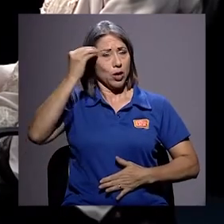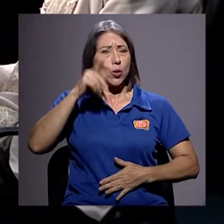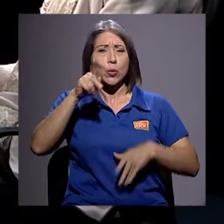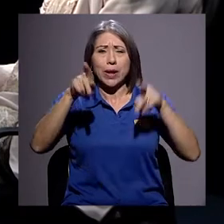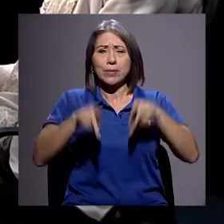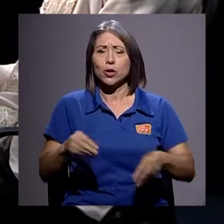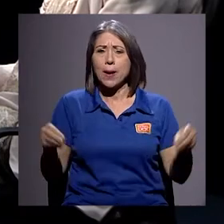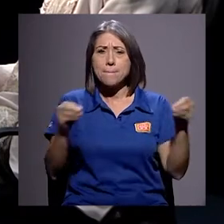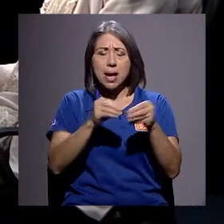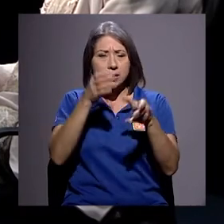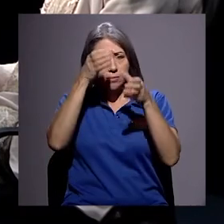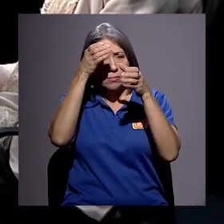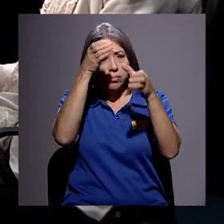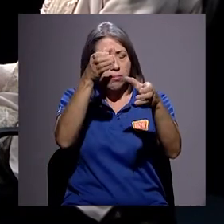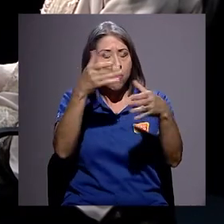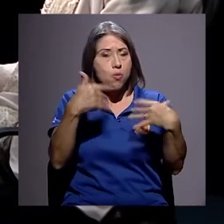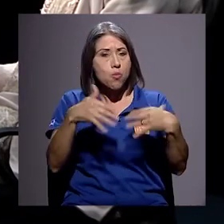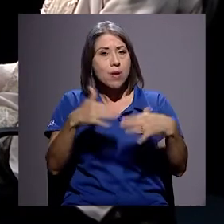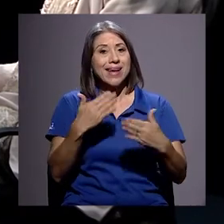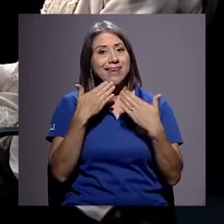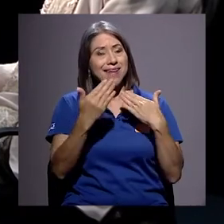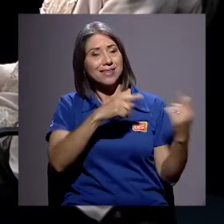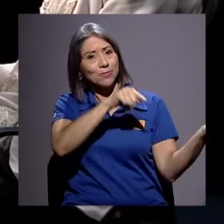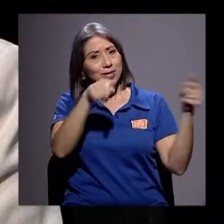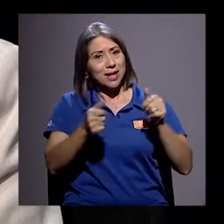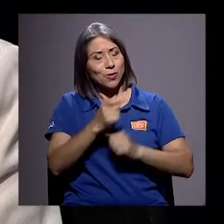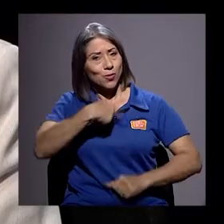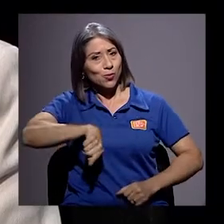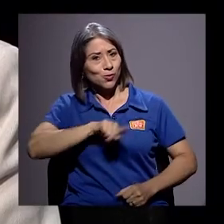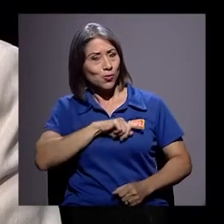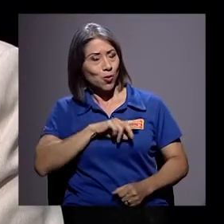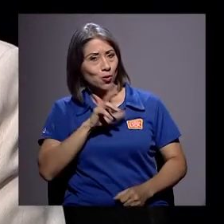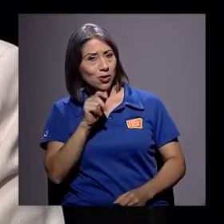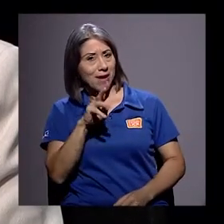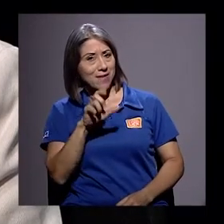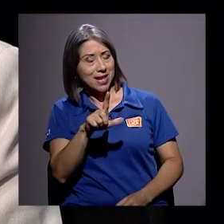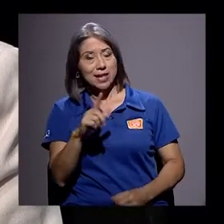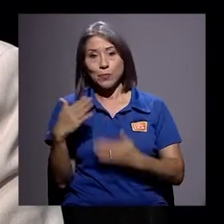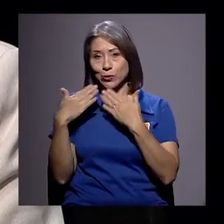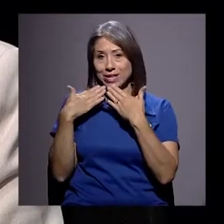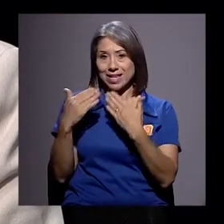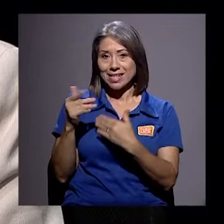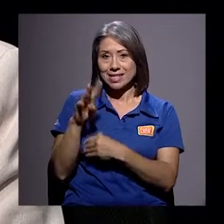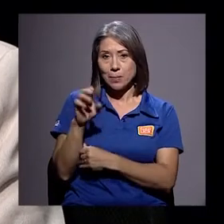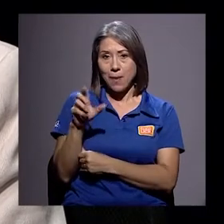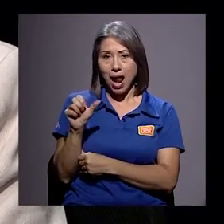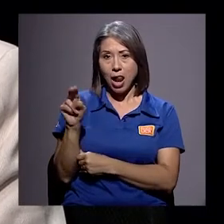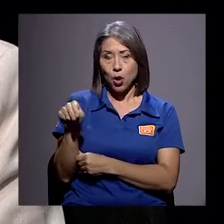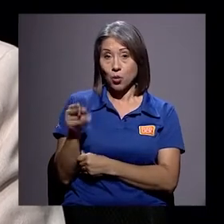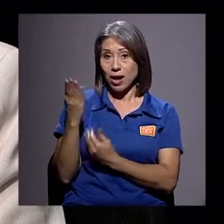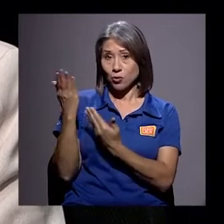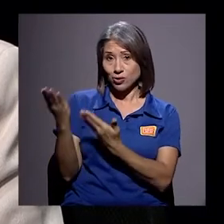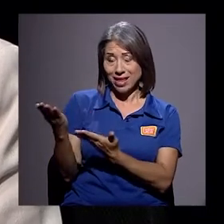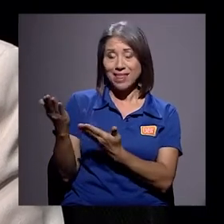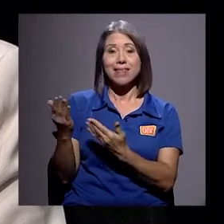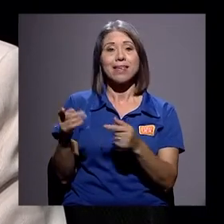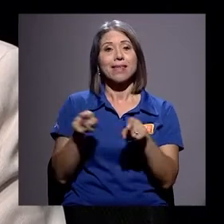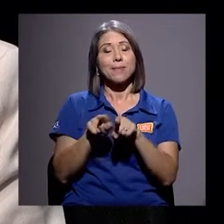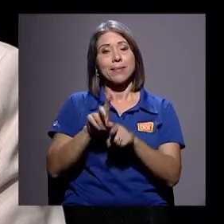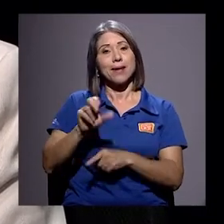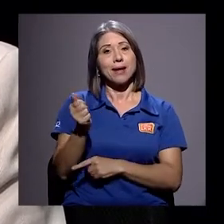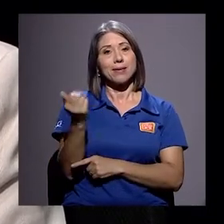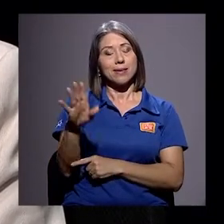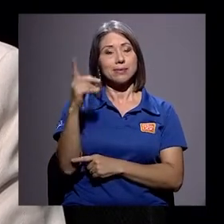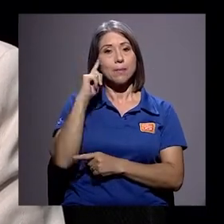con las que he coincidido gracias por estar con nosotros doña abril muchísimas gracias marlon a usted y al canal